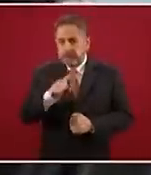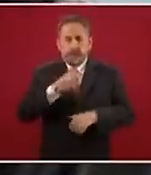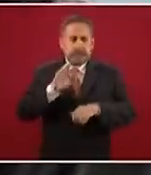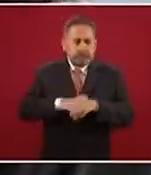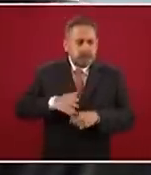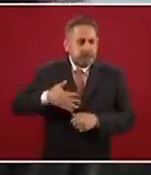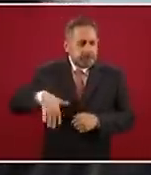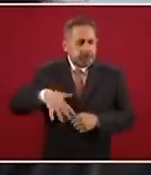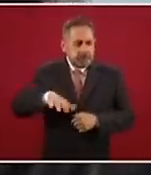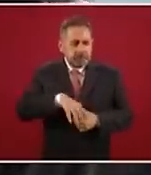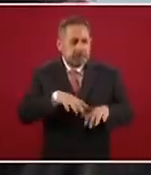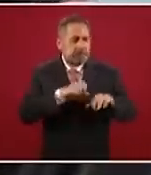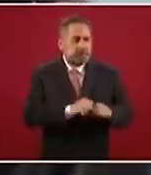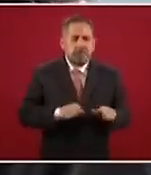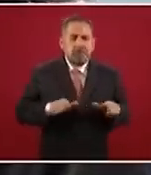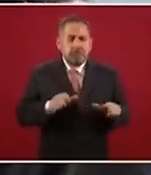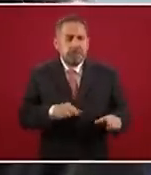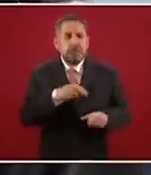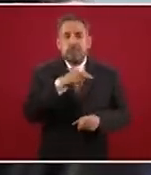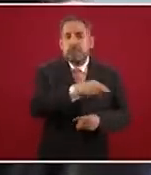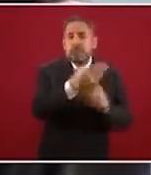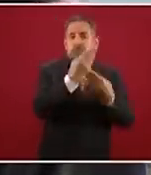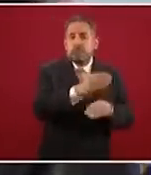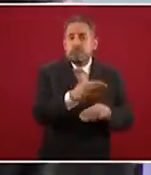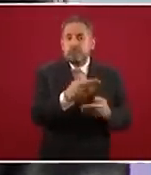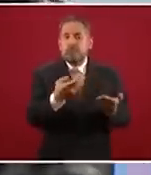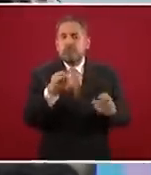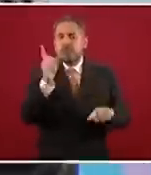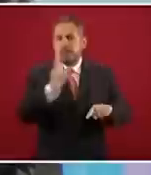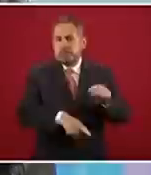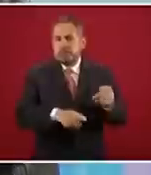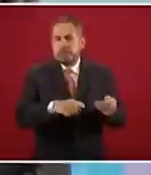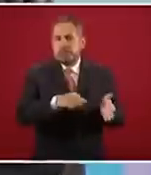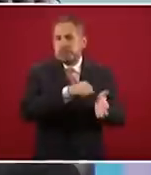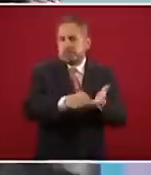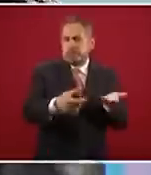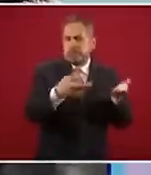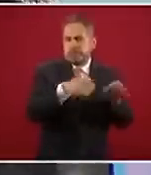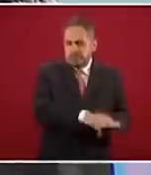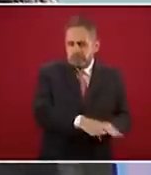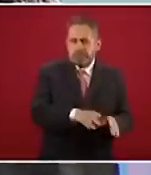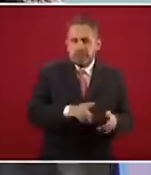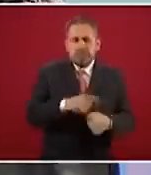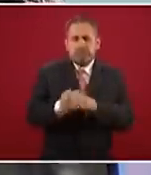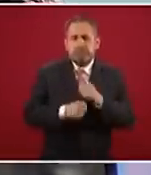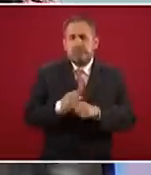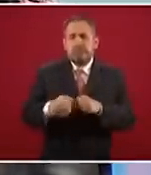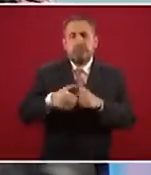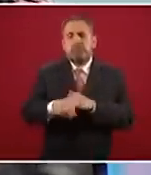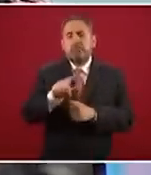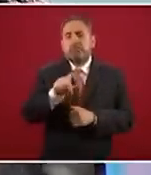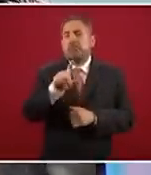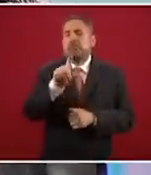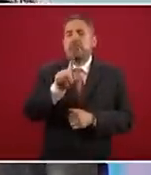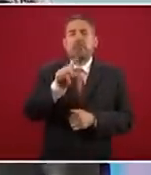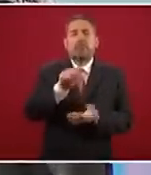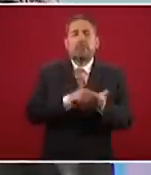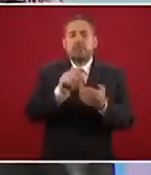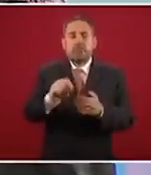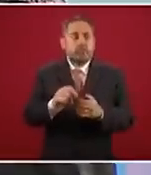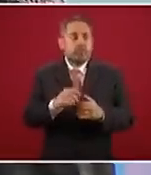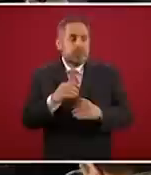operativos, bloqueos de cuenta y aseguramientos para el 2020 hasta en un